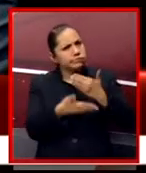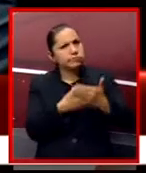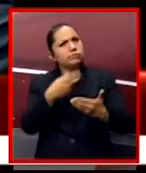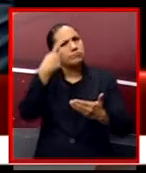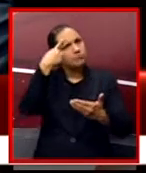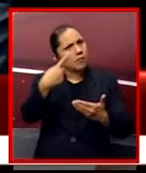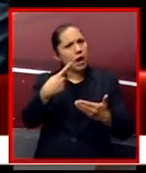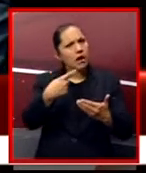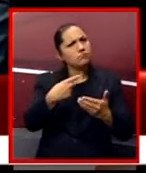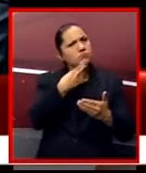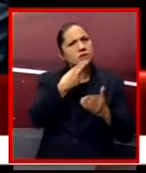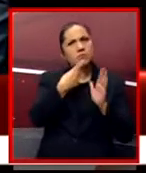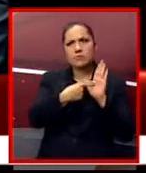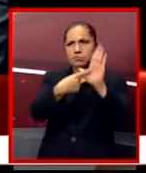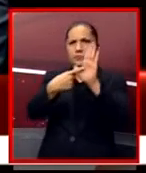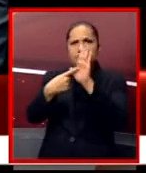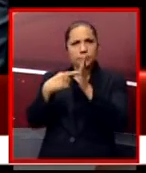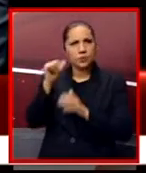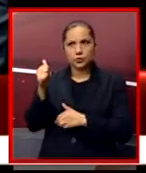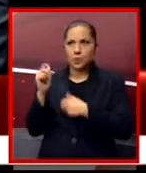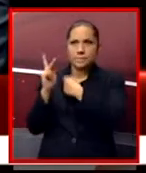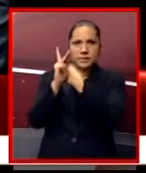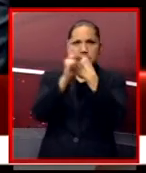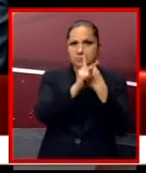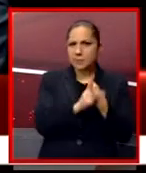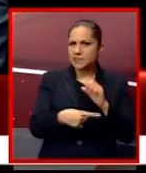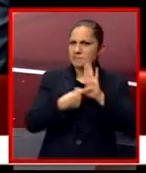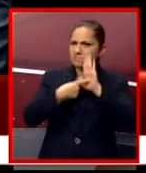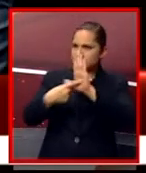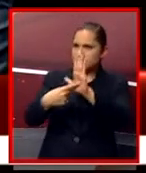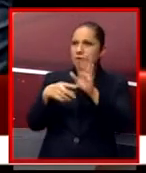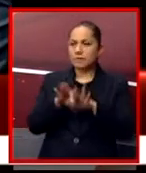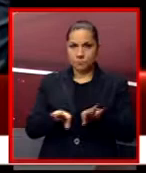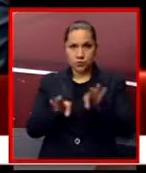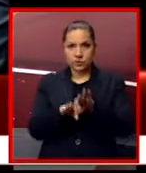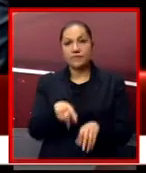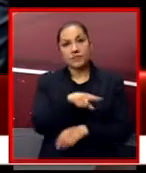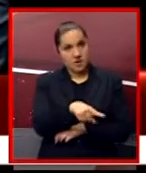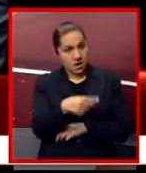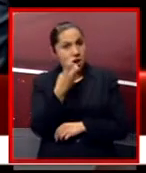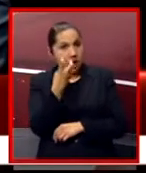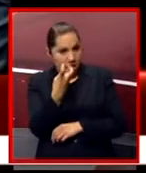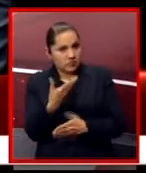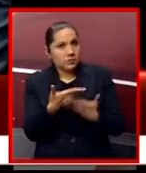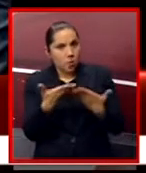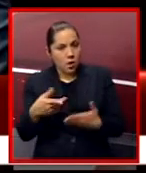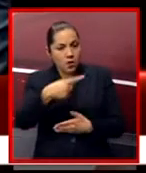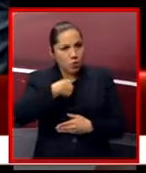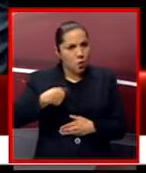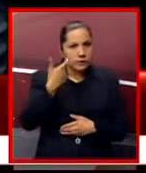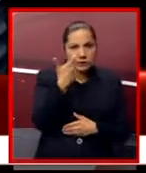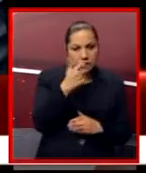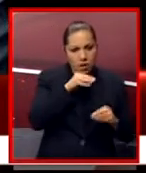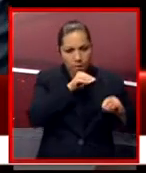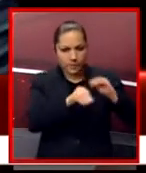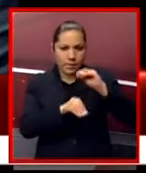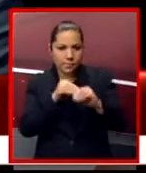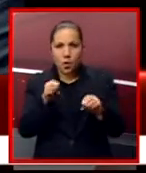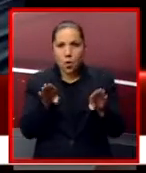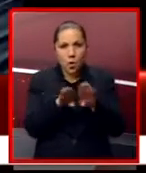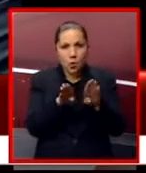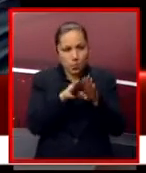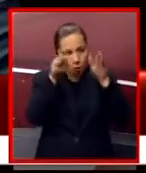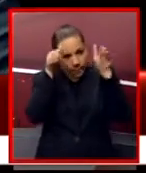mercados internacionales y dar testimonio del cuidado con el cual se han venido tratando nuestras finanzas públicas a pesar